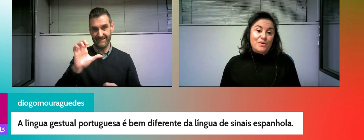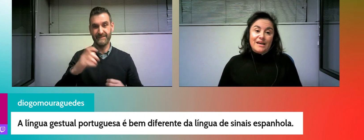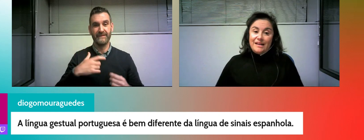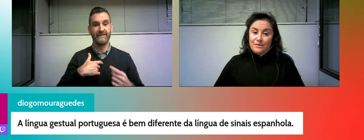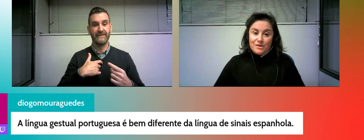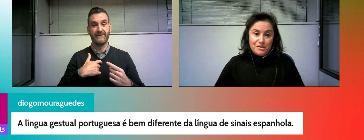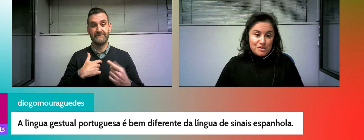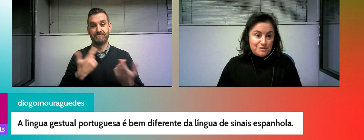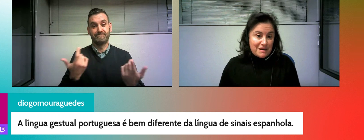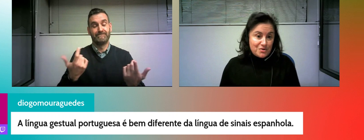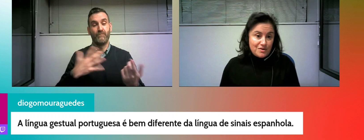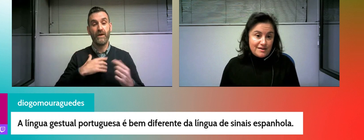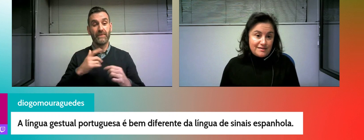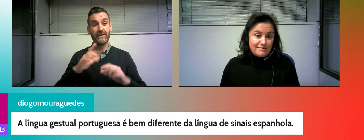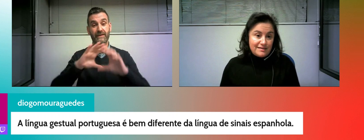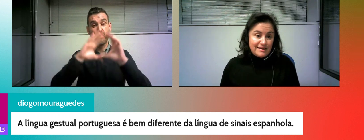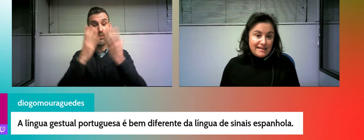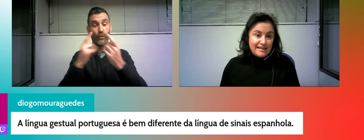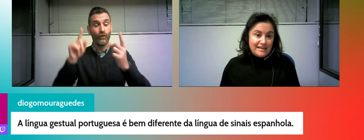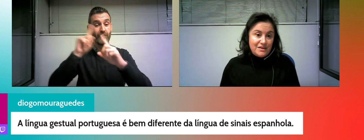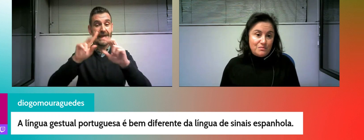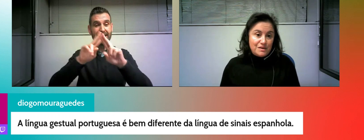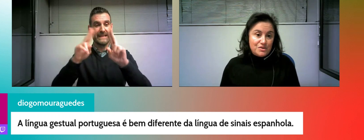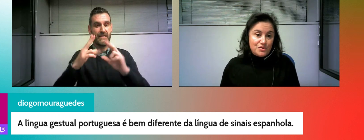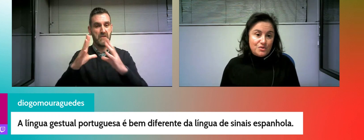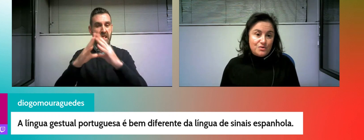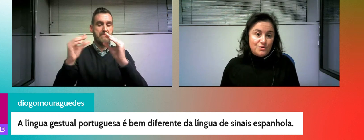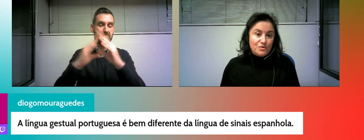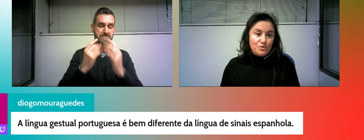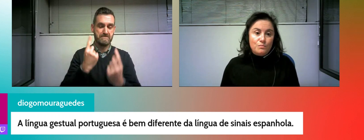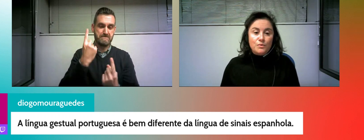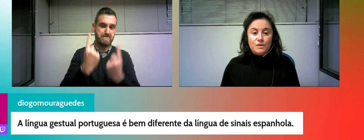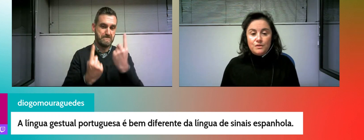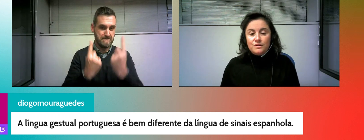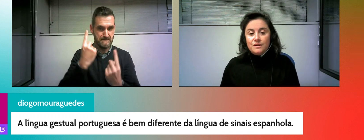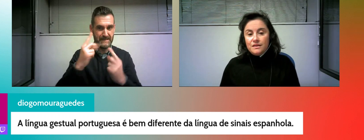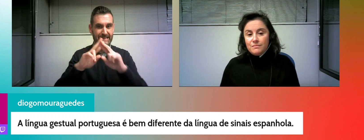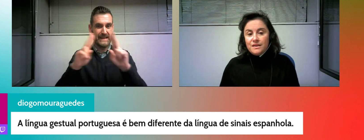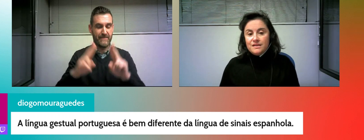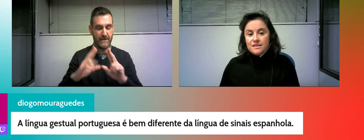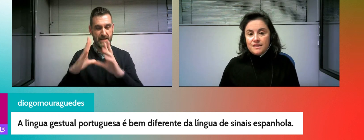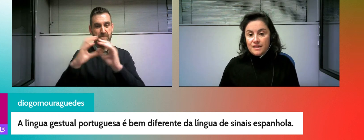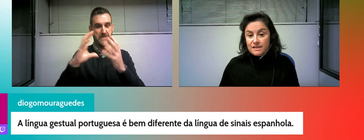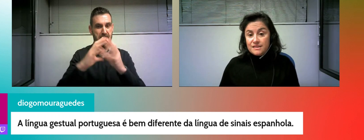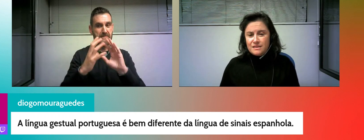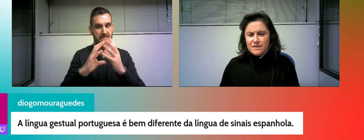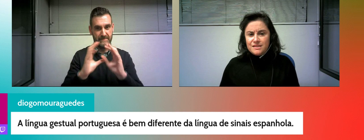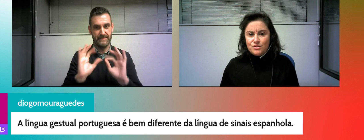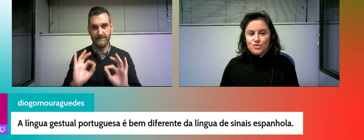Eu, lingua de signos española, e o mellor un poquinho entenderme